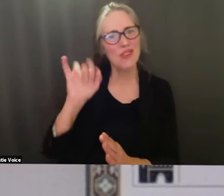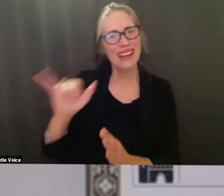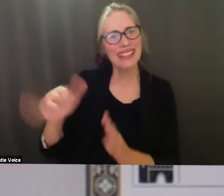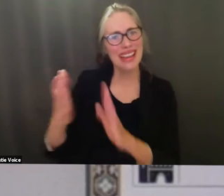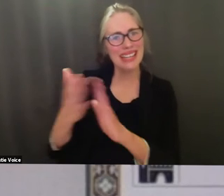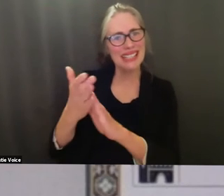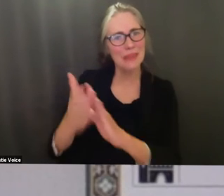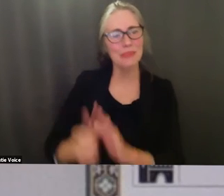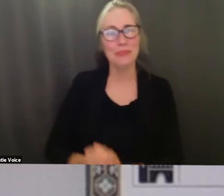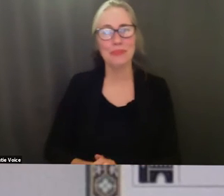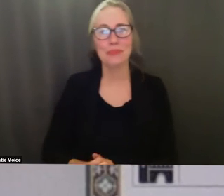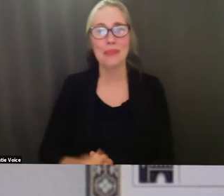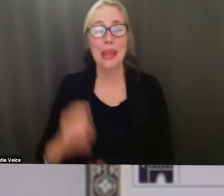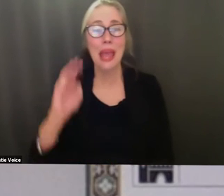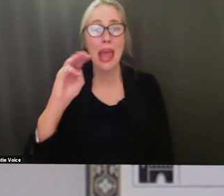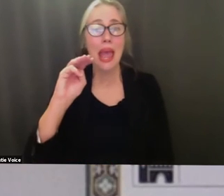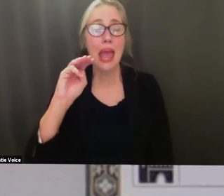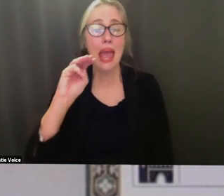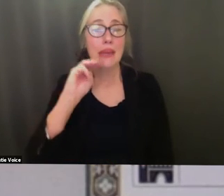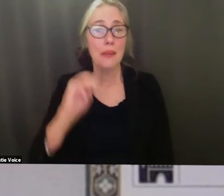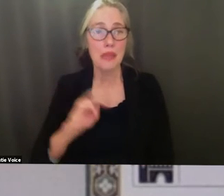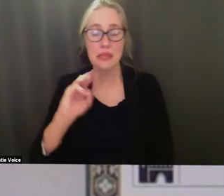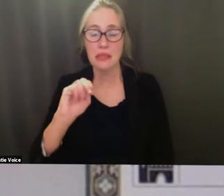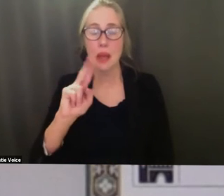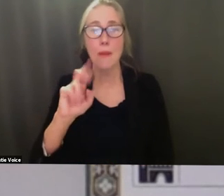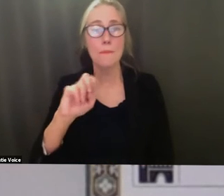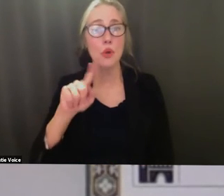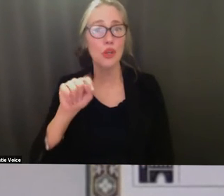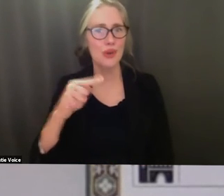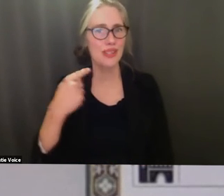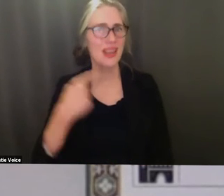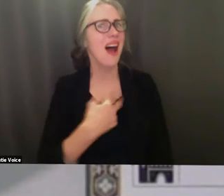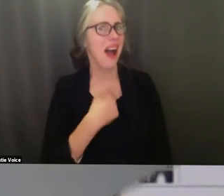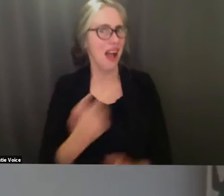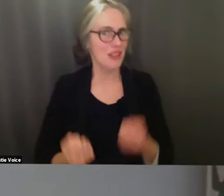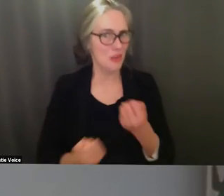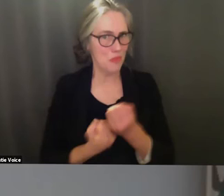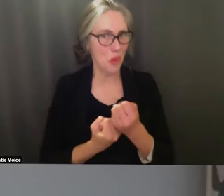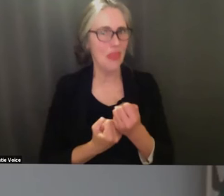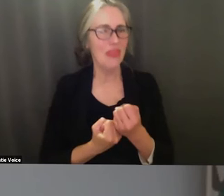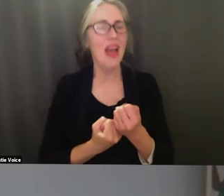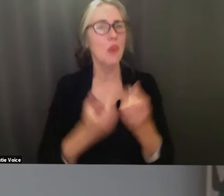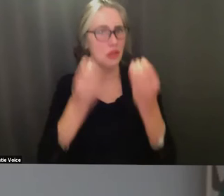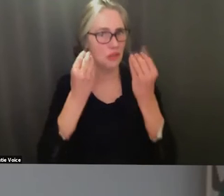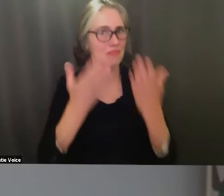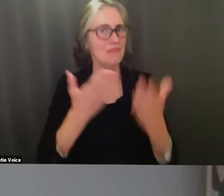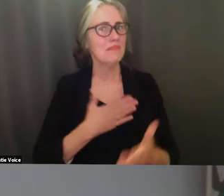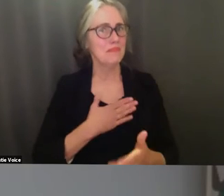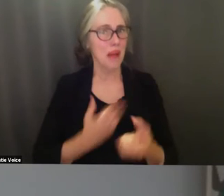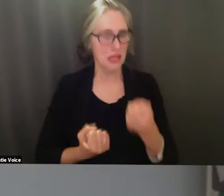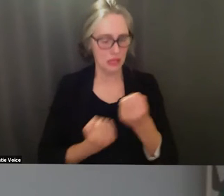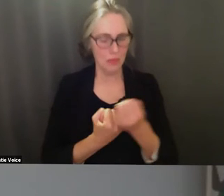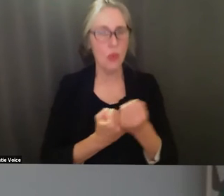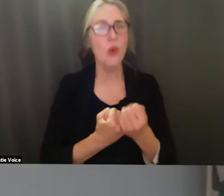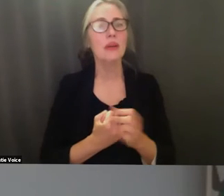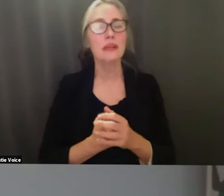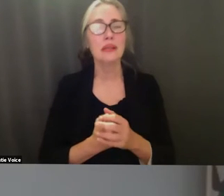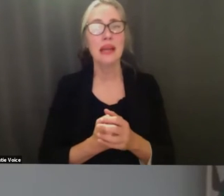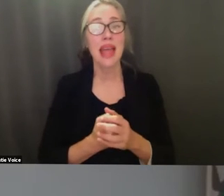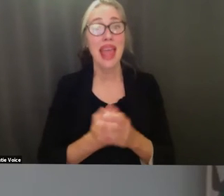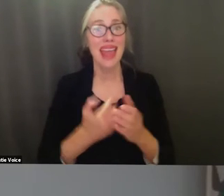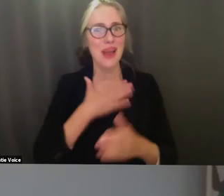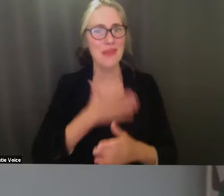Muñoz. Sí, y también quiero externar mi apoyo a esto. Nosotros, y aprecio que la señora Capps lo